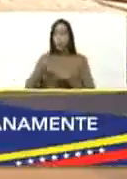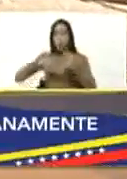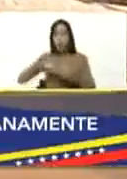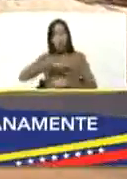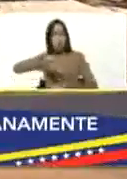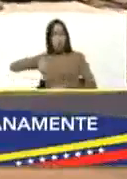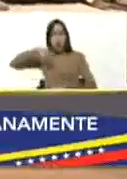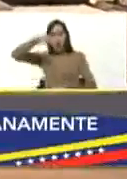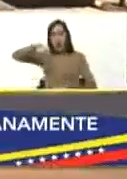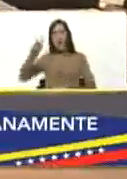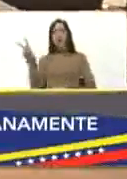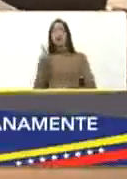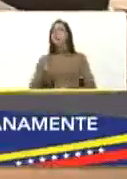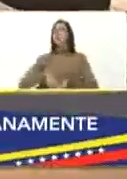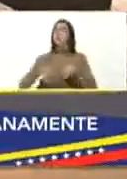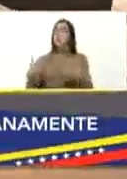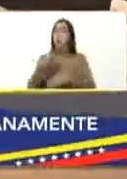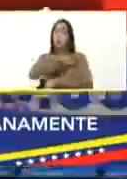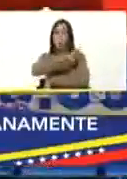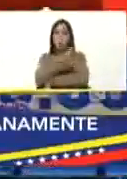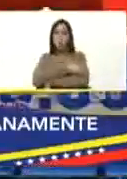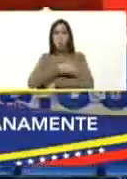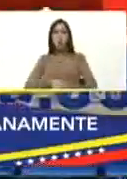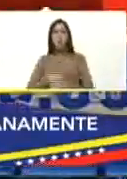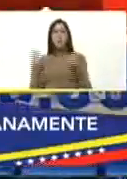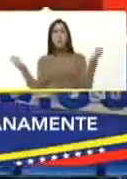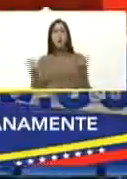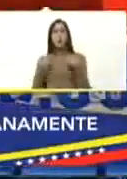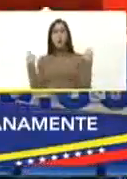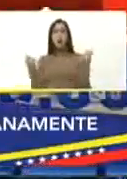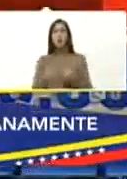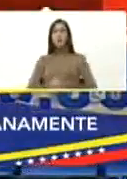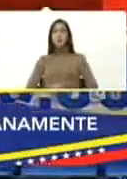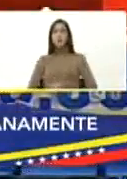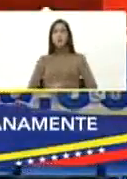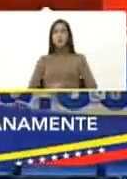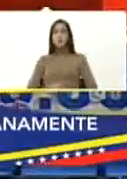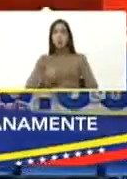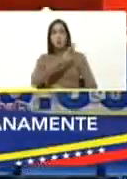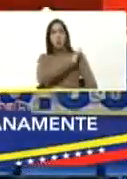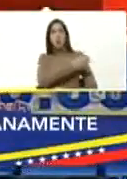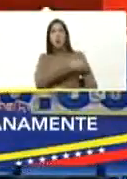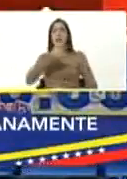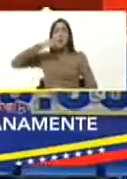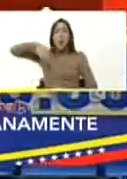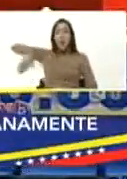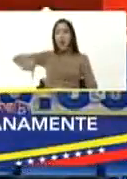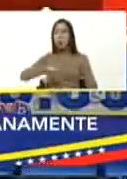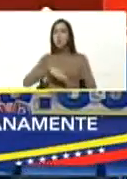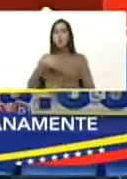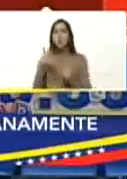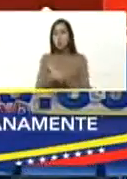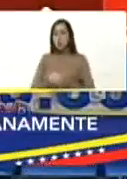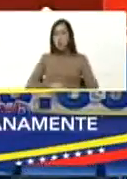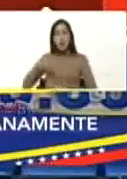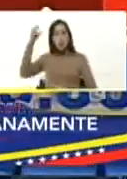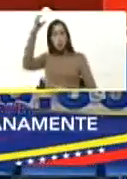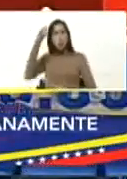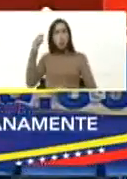nosotros en Venezuela es el poder popular. El poder popular basado en una